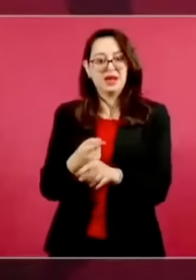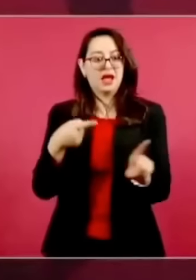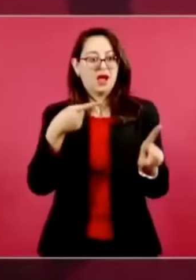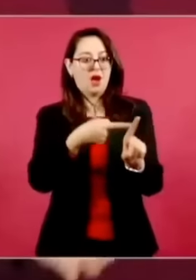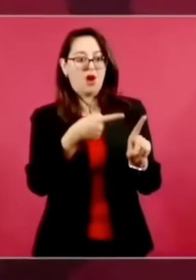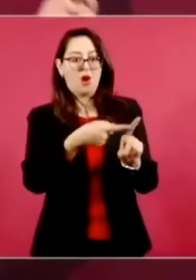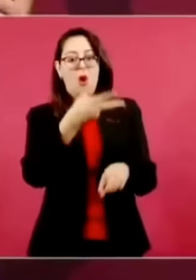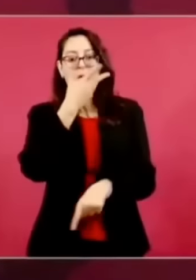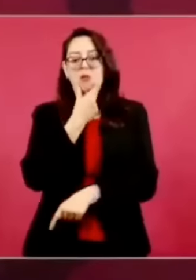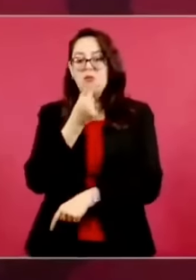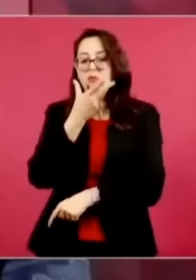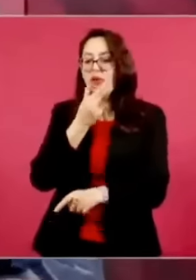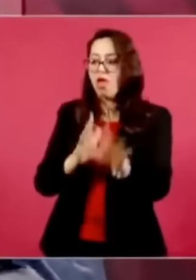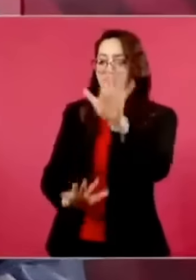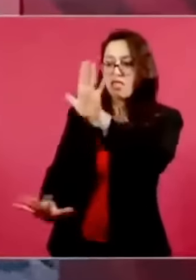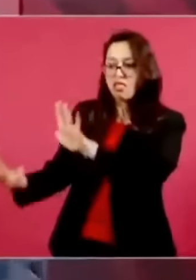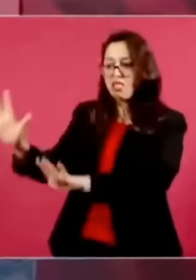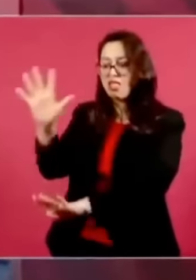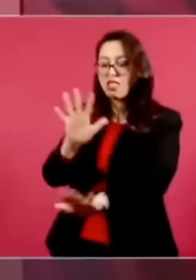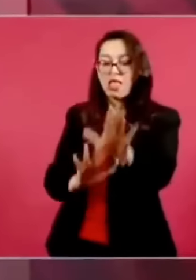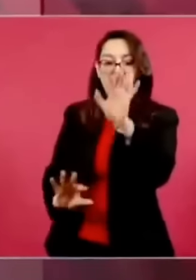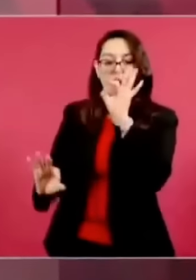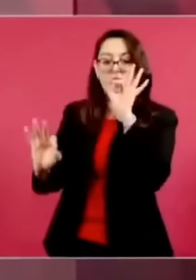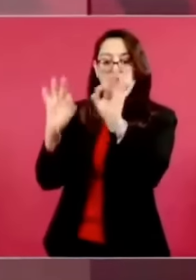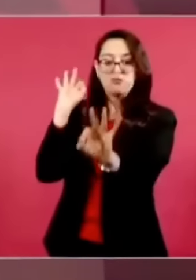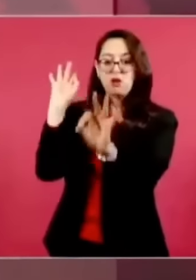en la Buchaca.